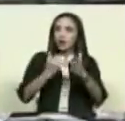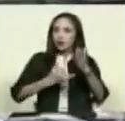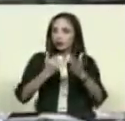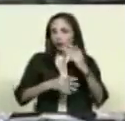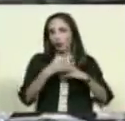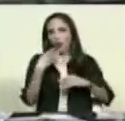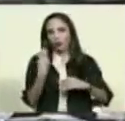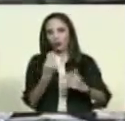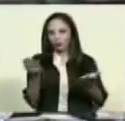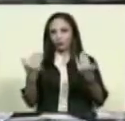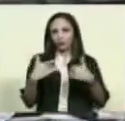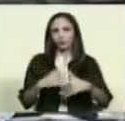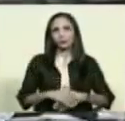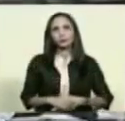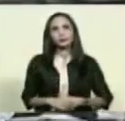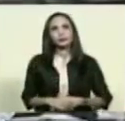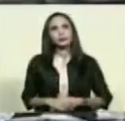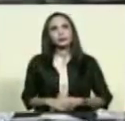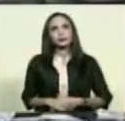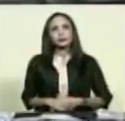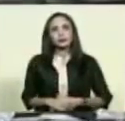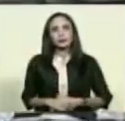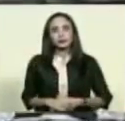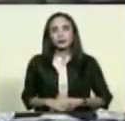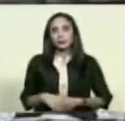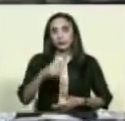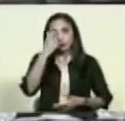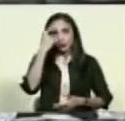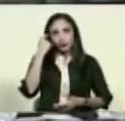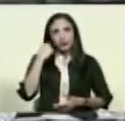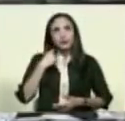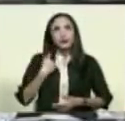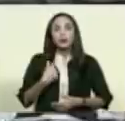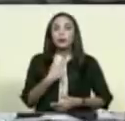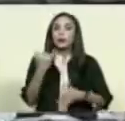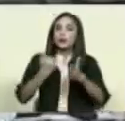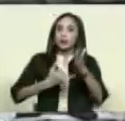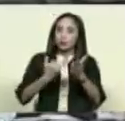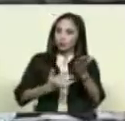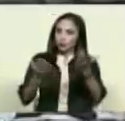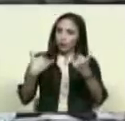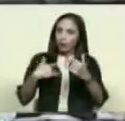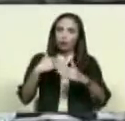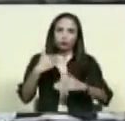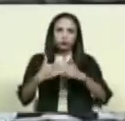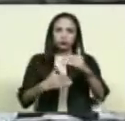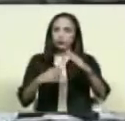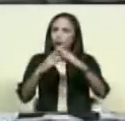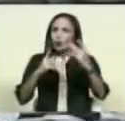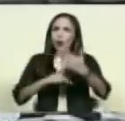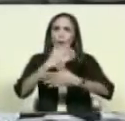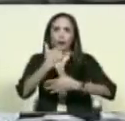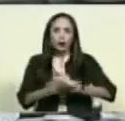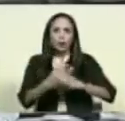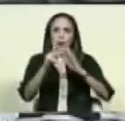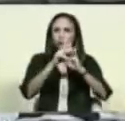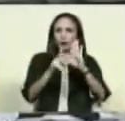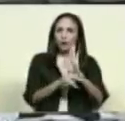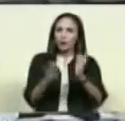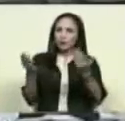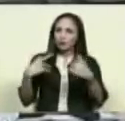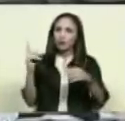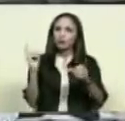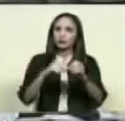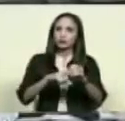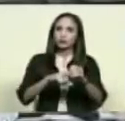Atención, jóvenes, inscríbanse para que vayan siendo incluidos en todos los subprogramas del plan Chamba